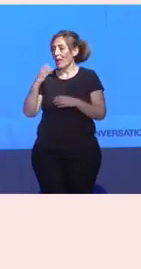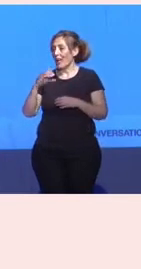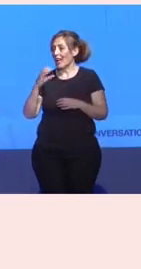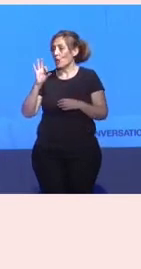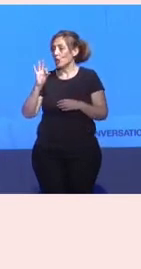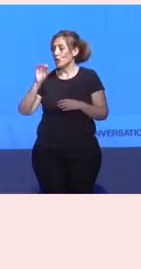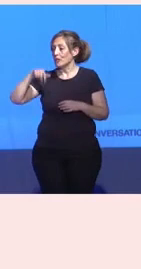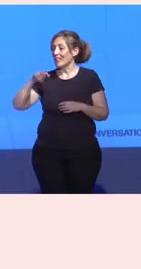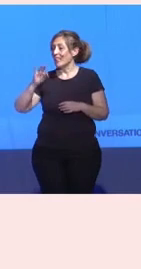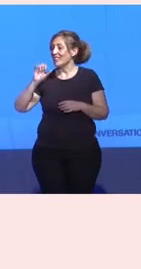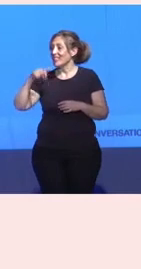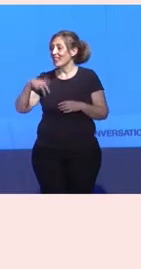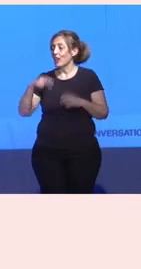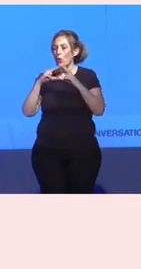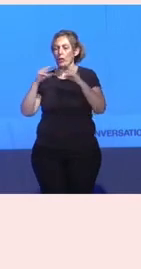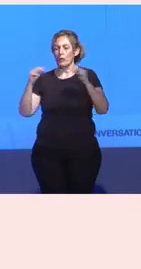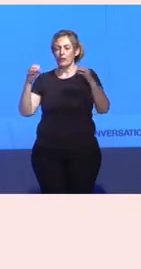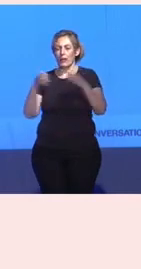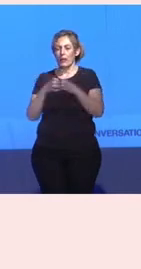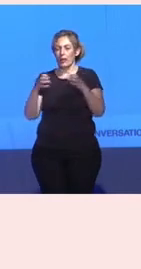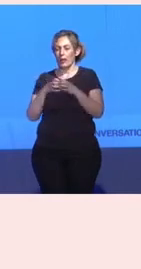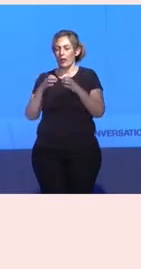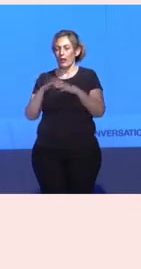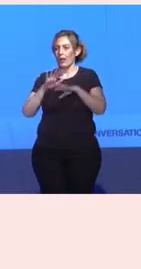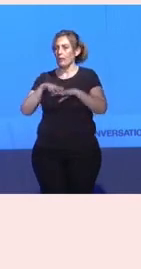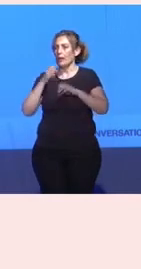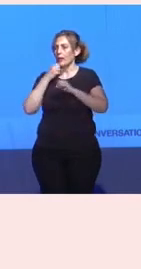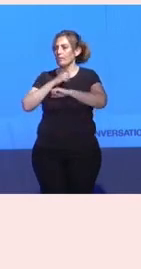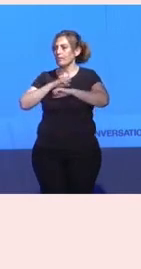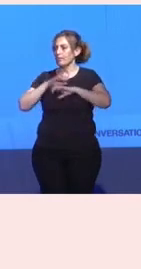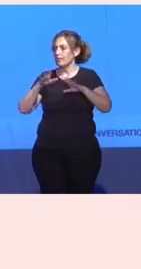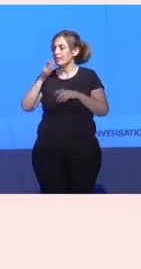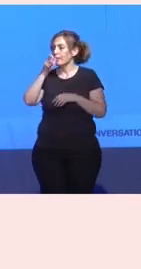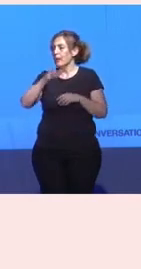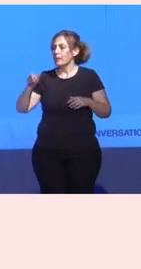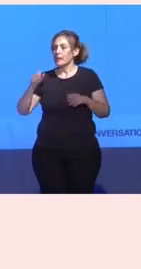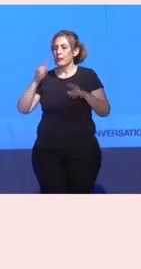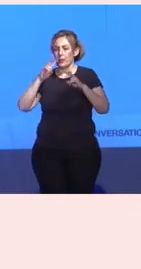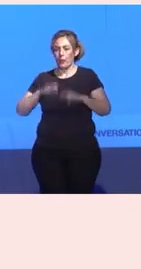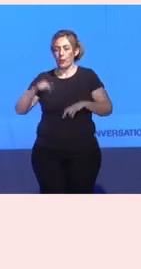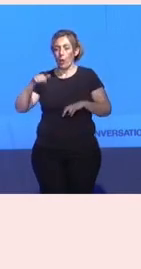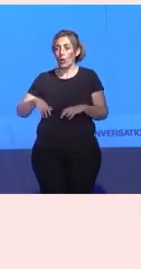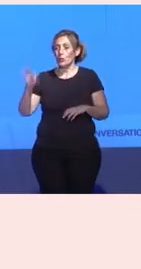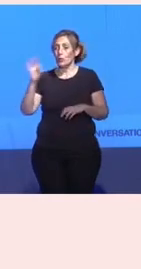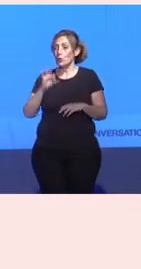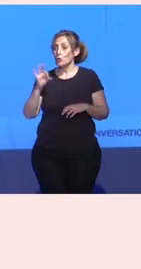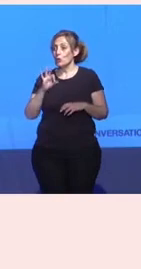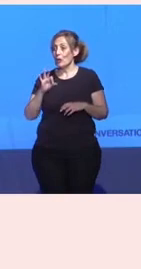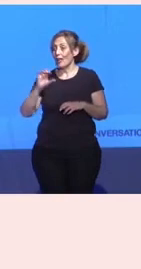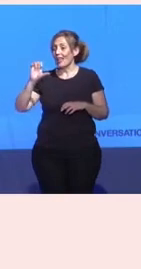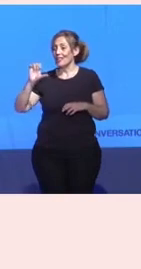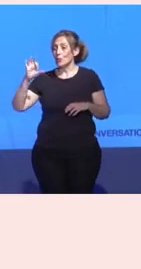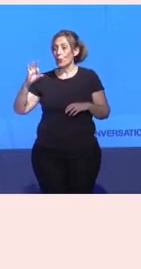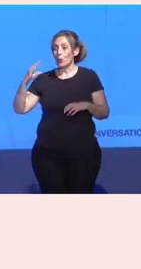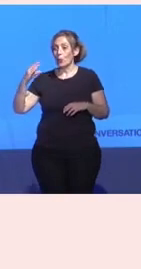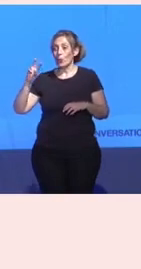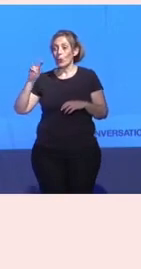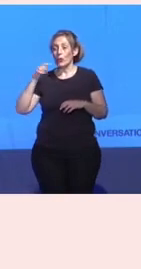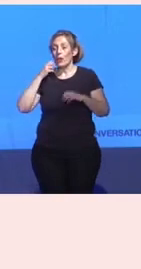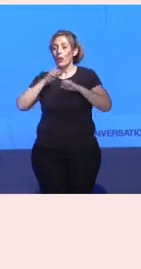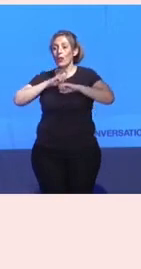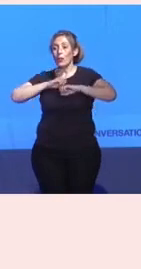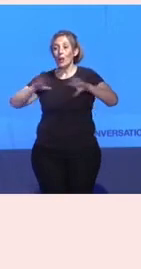Universidad de Granada en comunicación para personal investigador hoy Susana escudero va a su faceta de